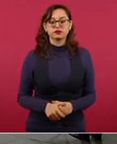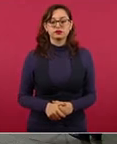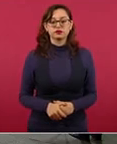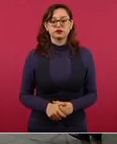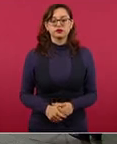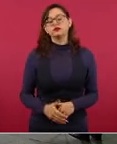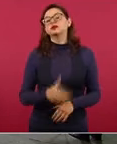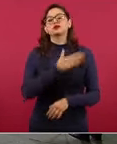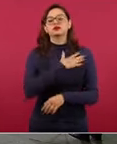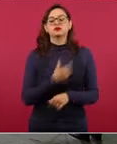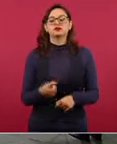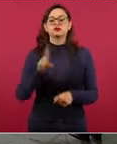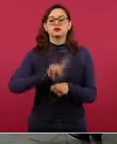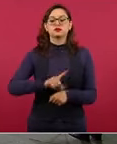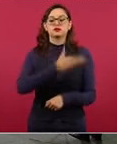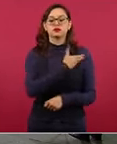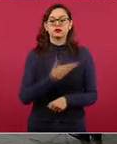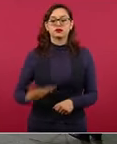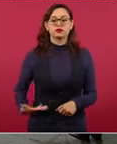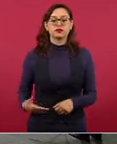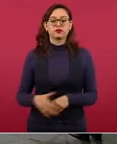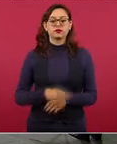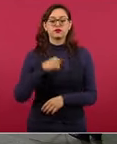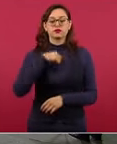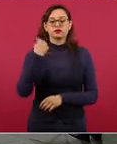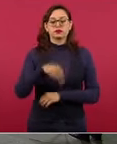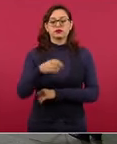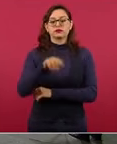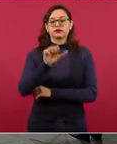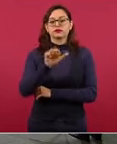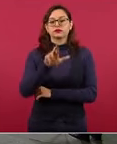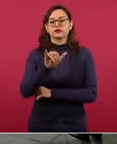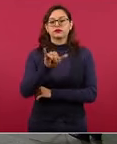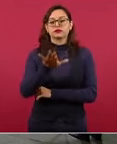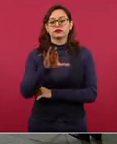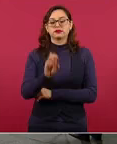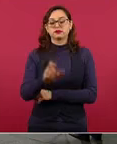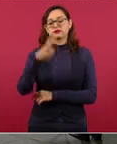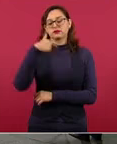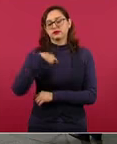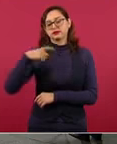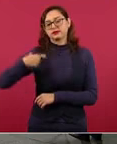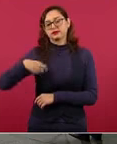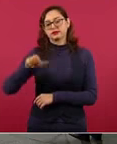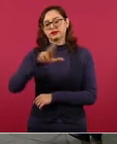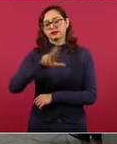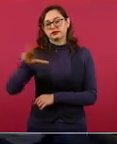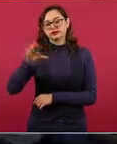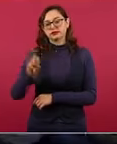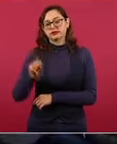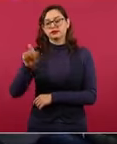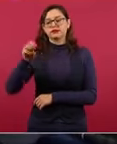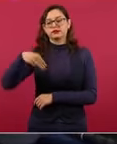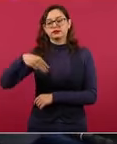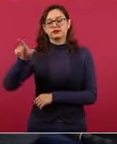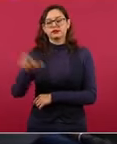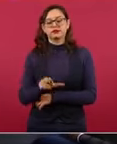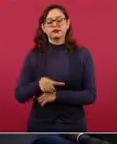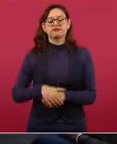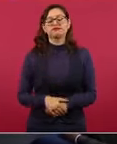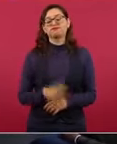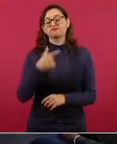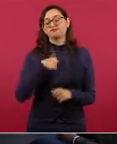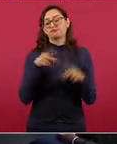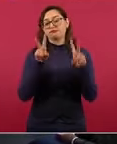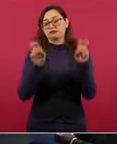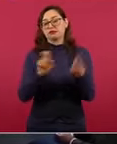muy buenos días presidente ahmed ibrahim del quintana roo mx que trata el tema del tren maya este presidente